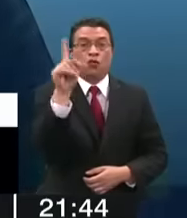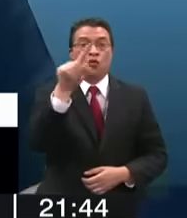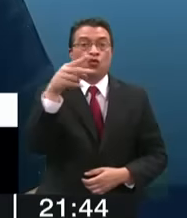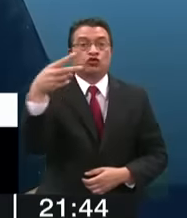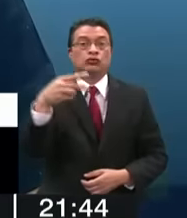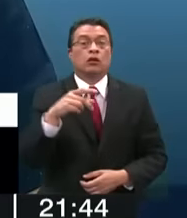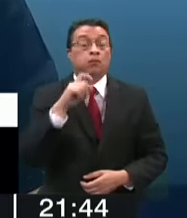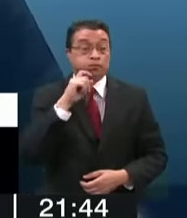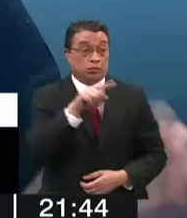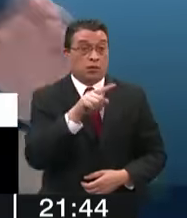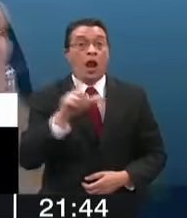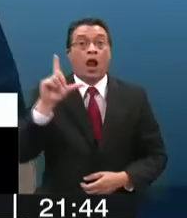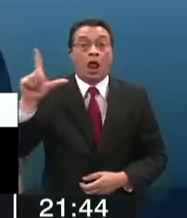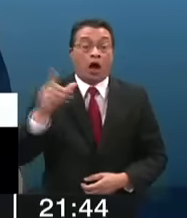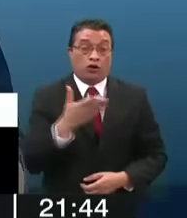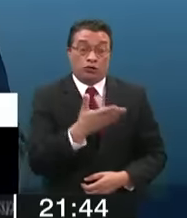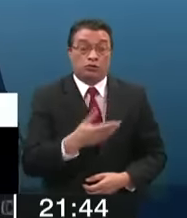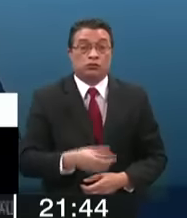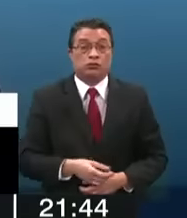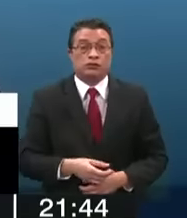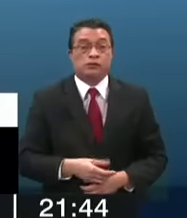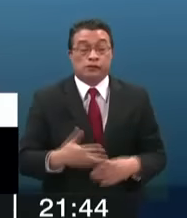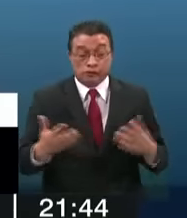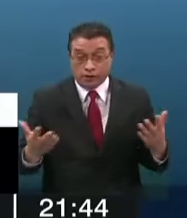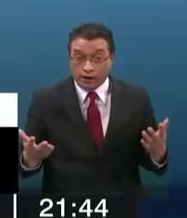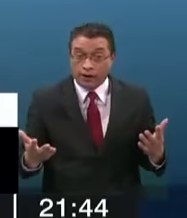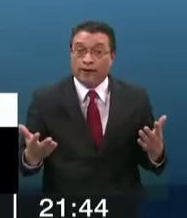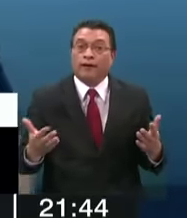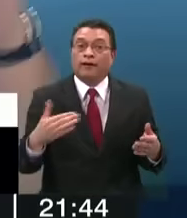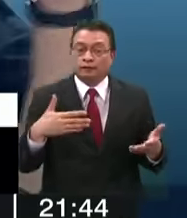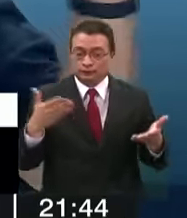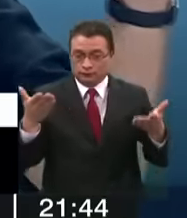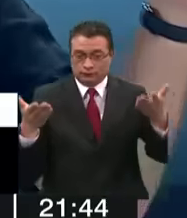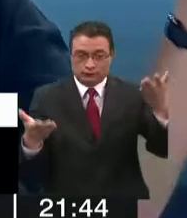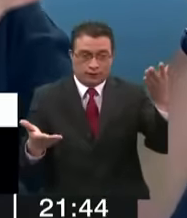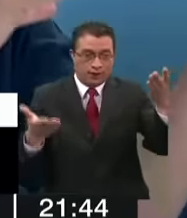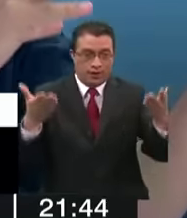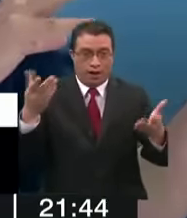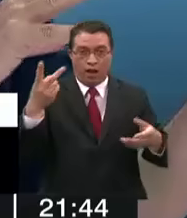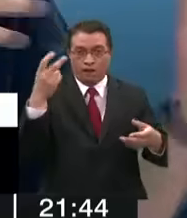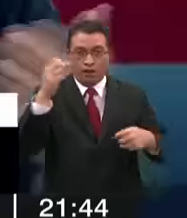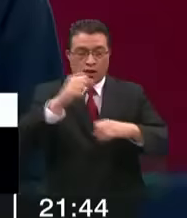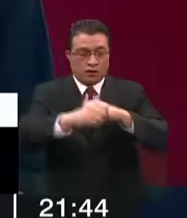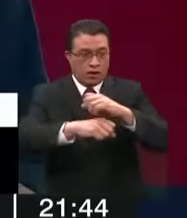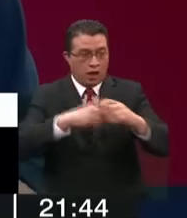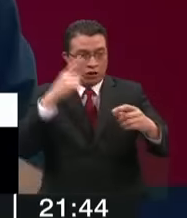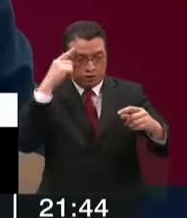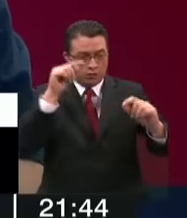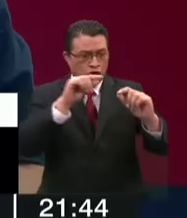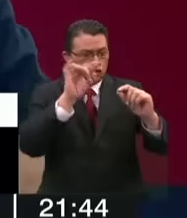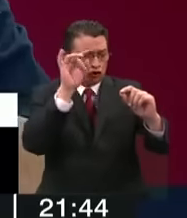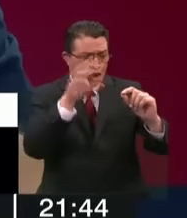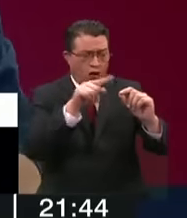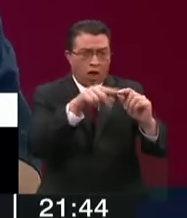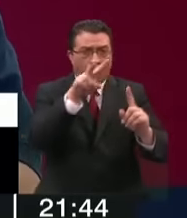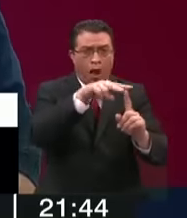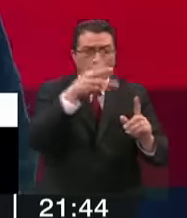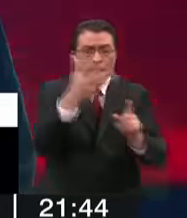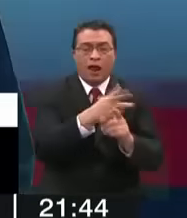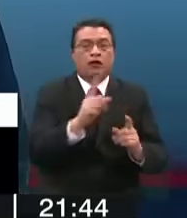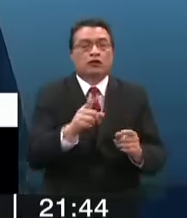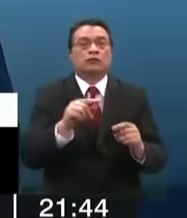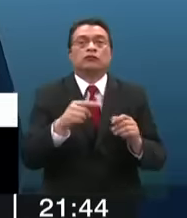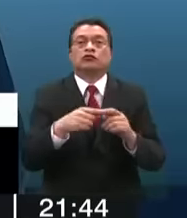Lago. Entonces, seamos más equilibrados también en ver nuestros 20 años como Concertación. Mira, ¿qué es lo que hizo maravilloso